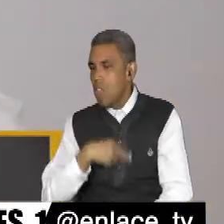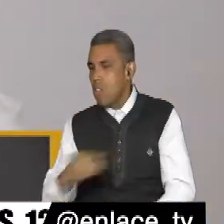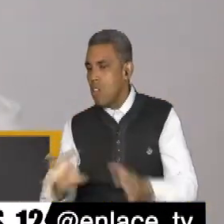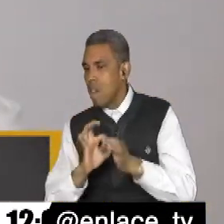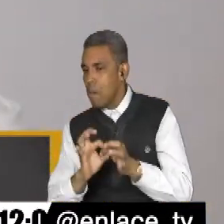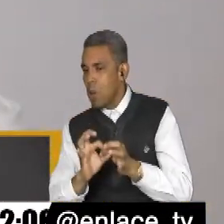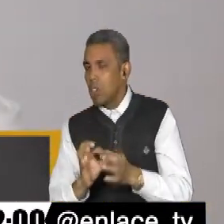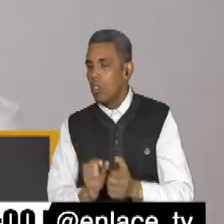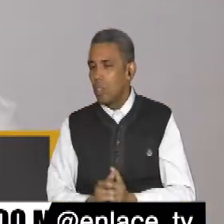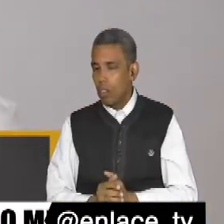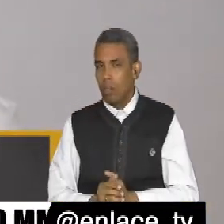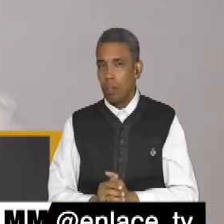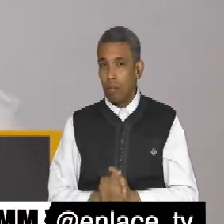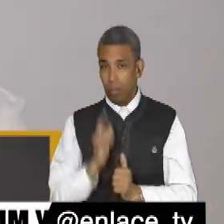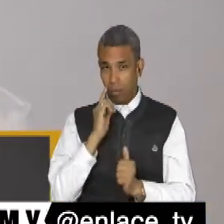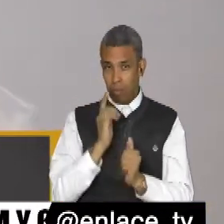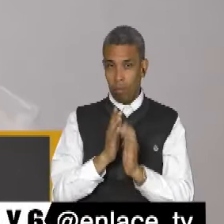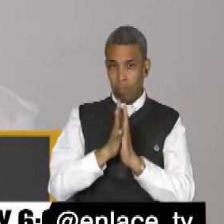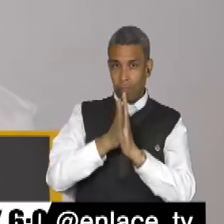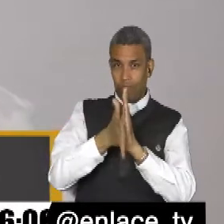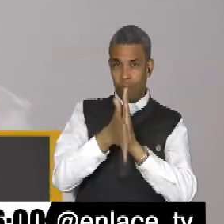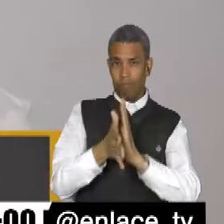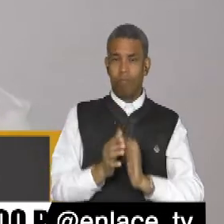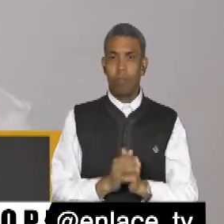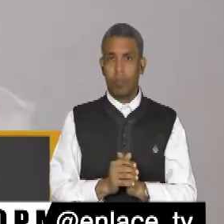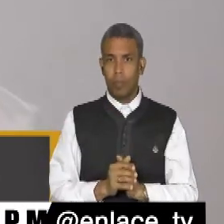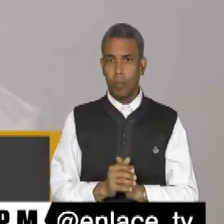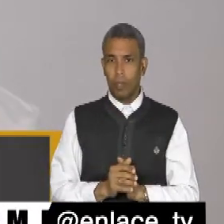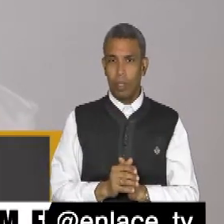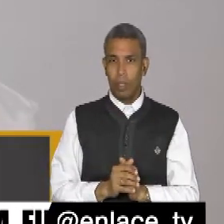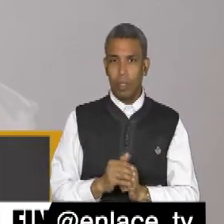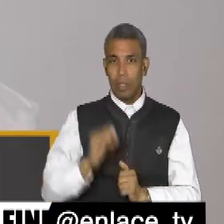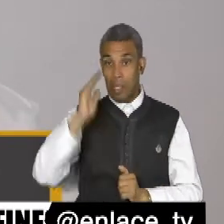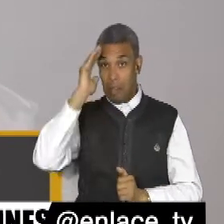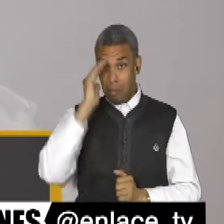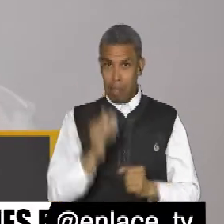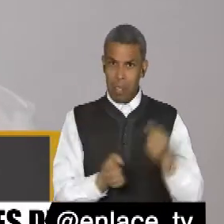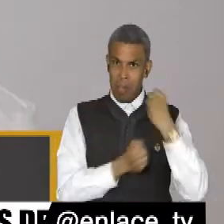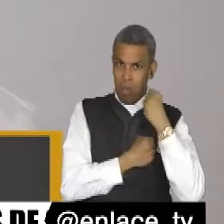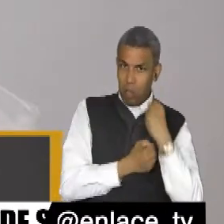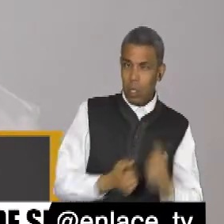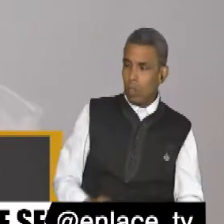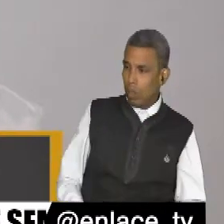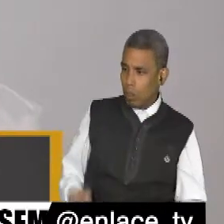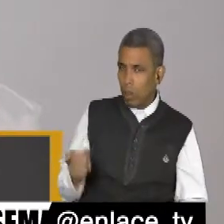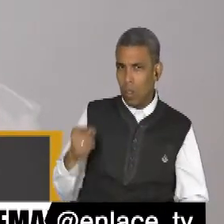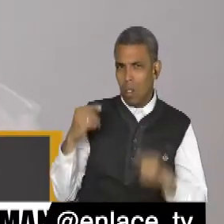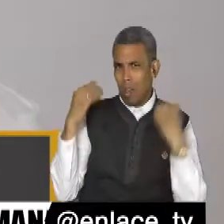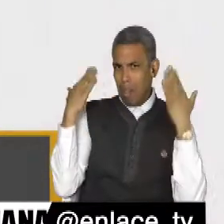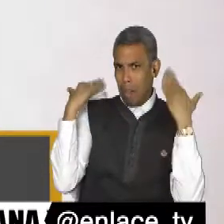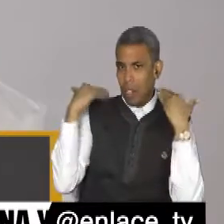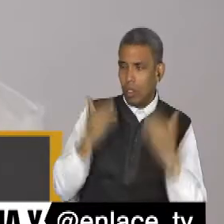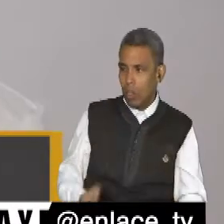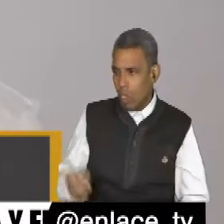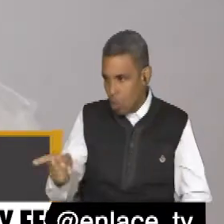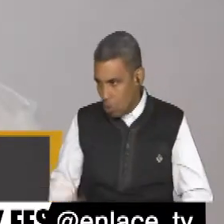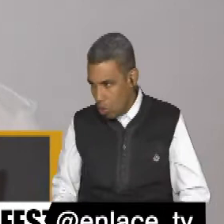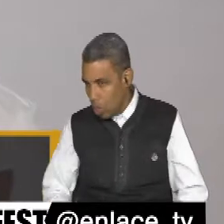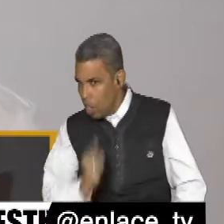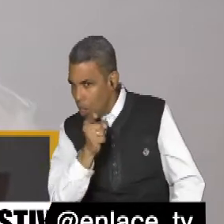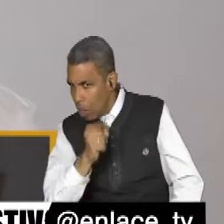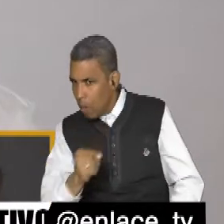La situación allá concretamente es que están siendo señaladas de auxiliar a las autodefensas gaitanistas.